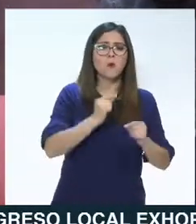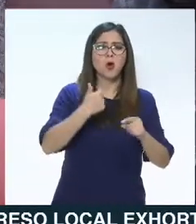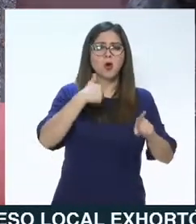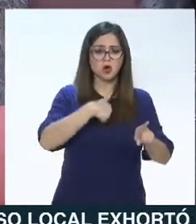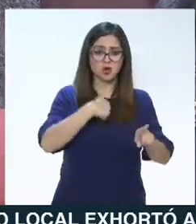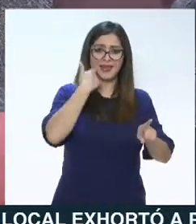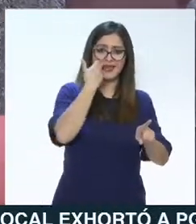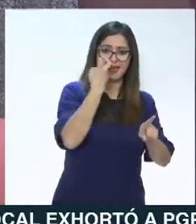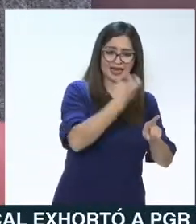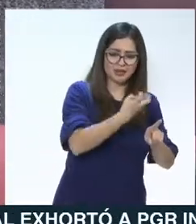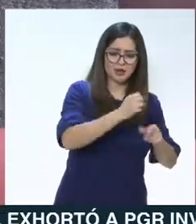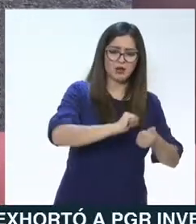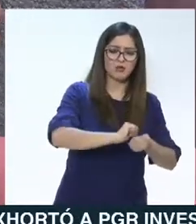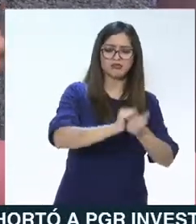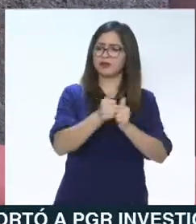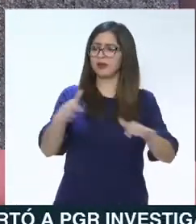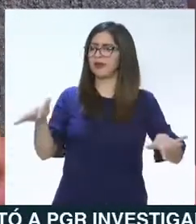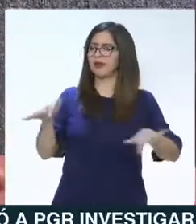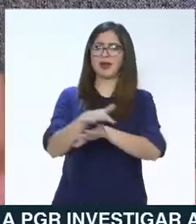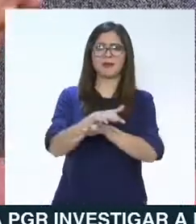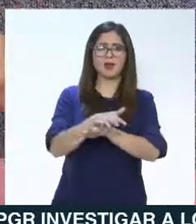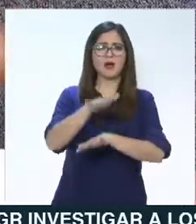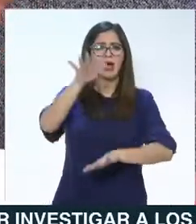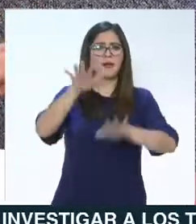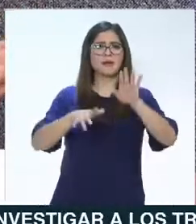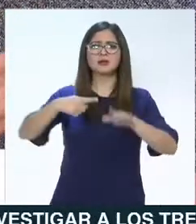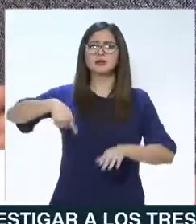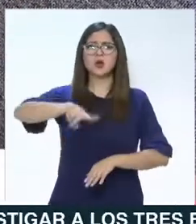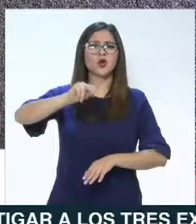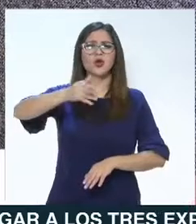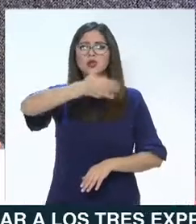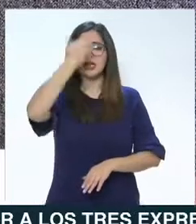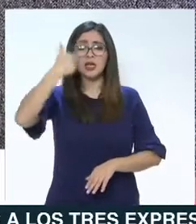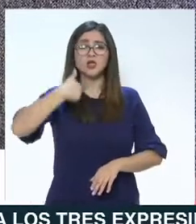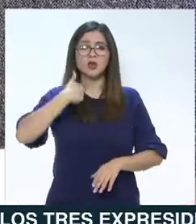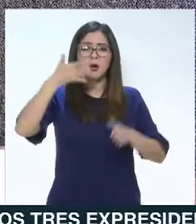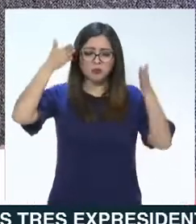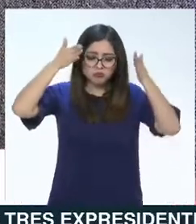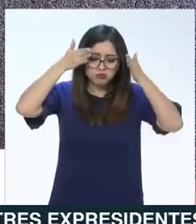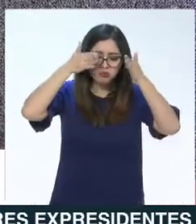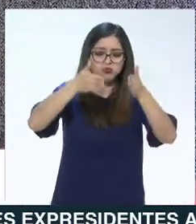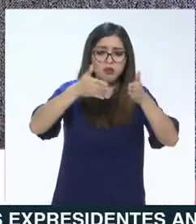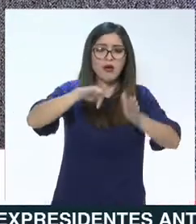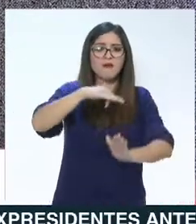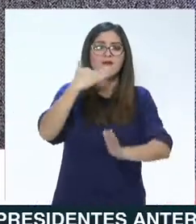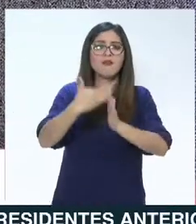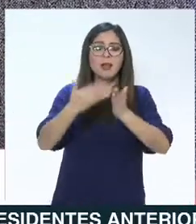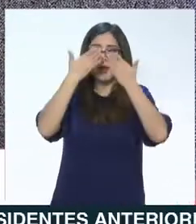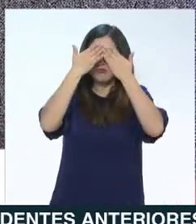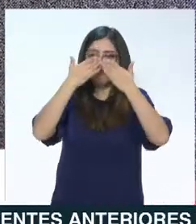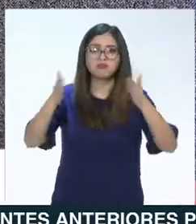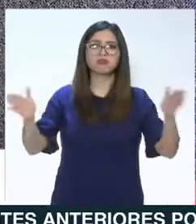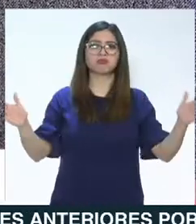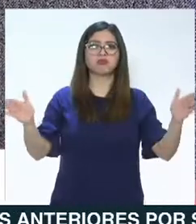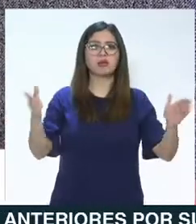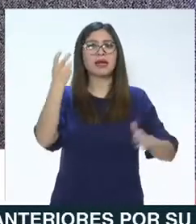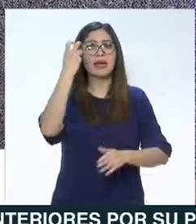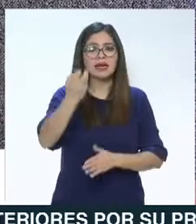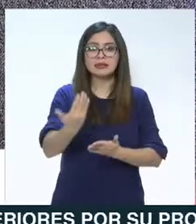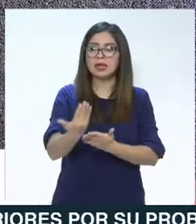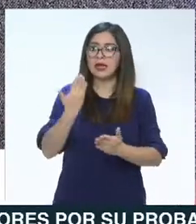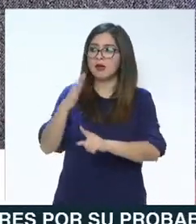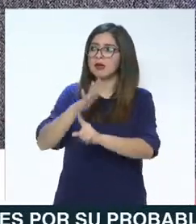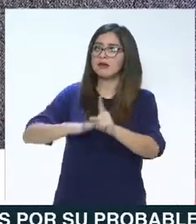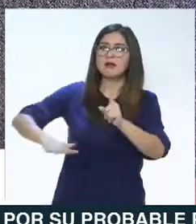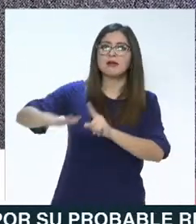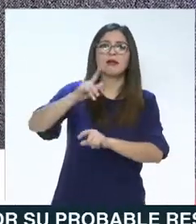sea, y no nos damos cuenta. Muchas veces estamos tan ensimismados buscando cosas y no vemos otras. Pierdes la visión de las otras cosas que pasan a tu alrededor,